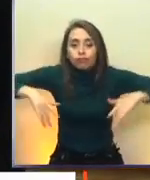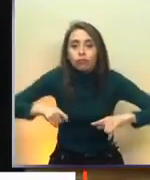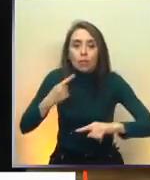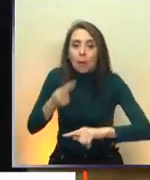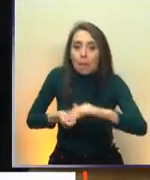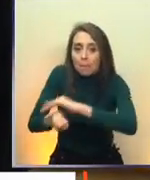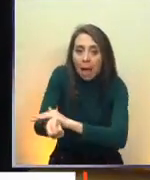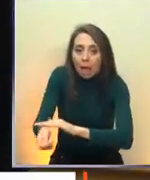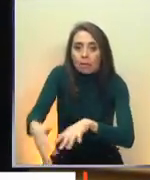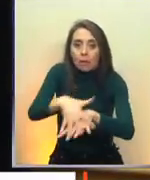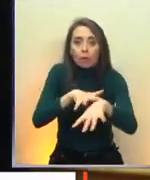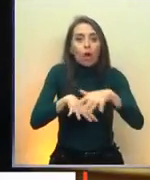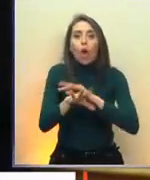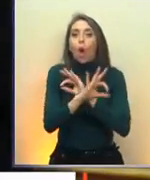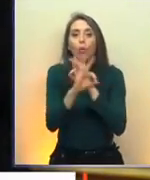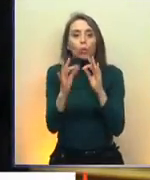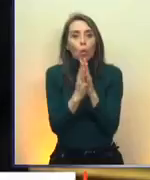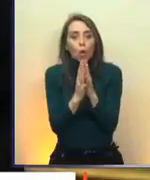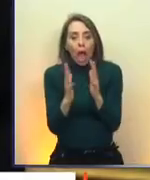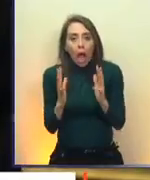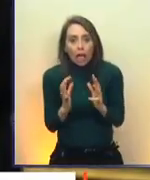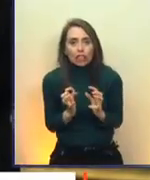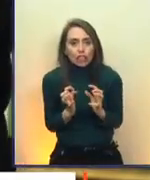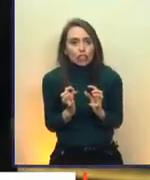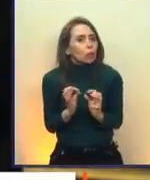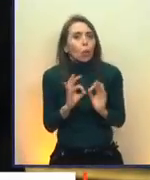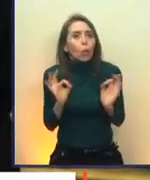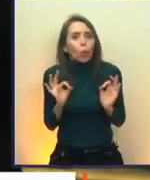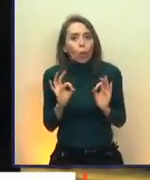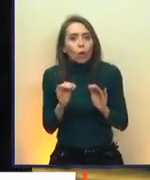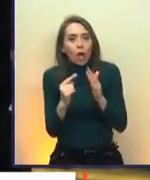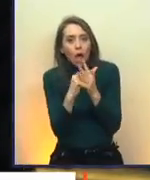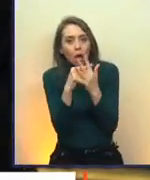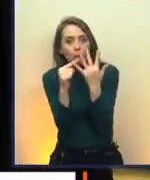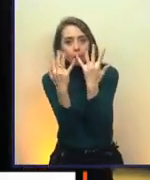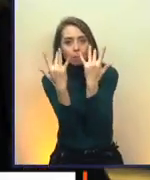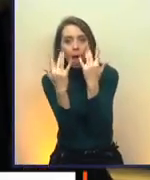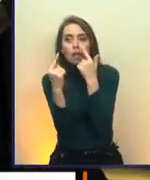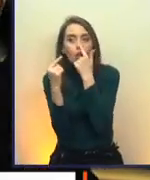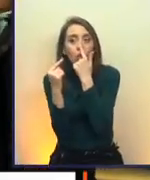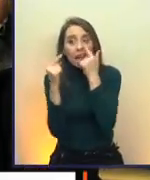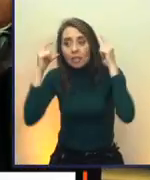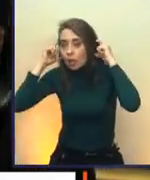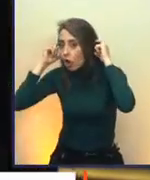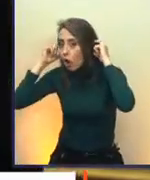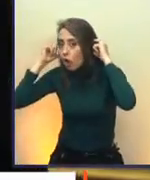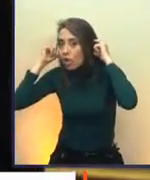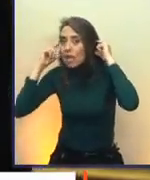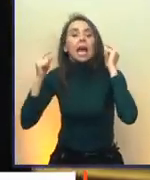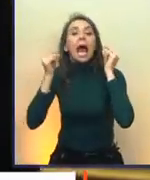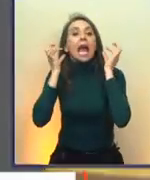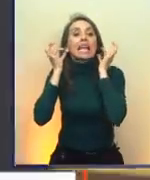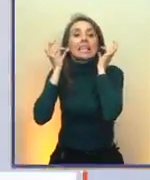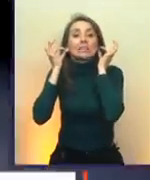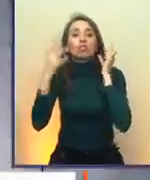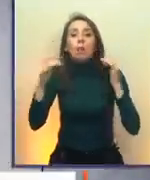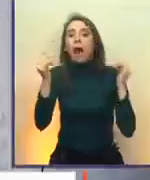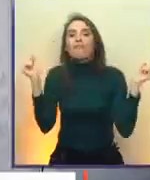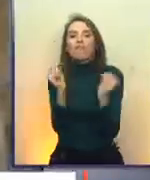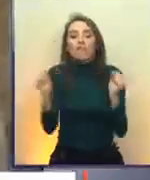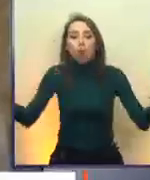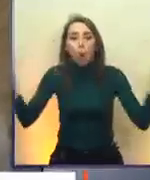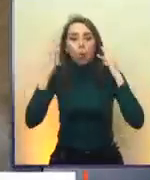ningún principio de congelamiento. Los dedos, la nariz, las orejas son las partes más expuestas.